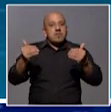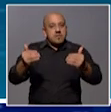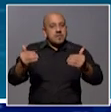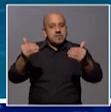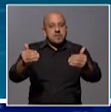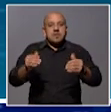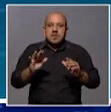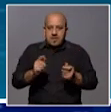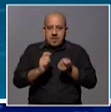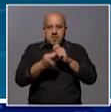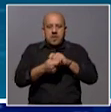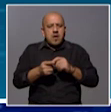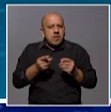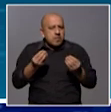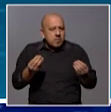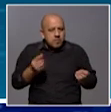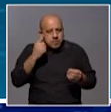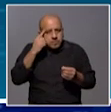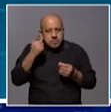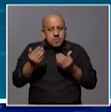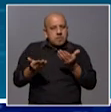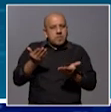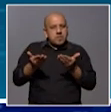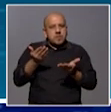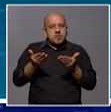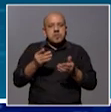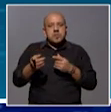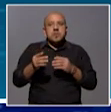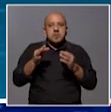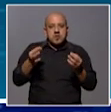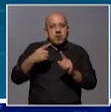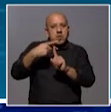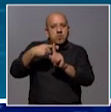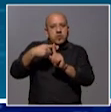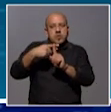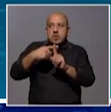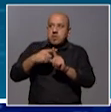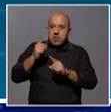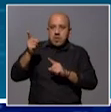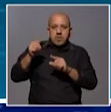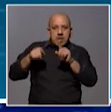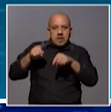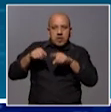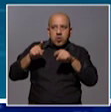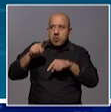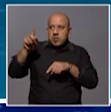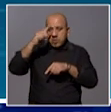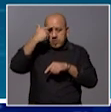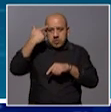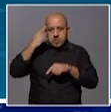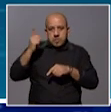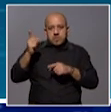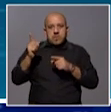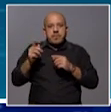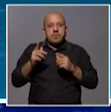empieza a perderse como hay que leer esta evaluación que aparentemente sigue siendo bueno muy bueno bastante alta en términos positivos de lacalle pou